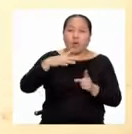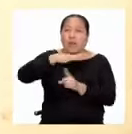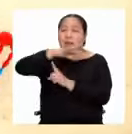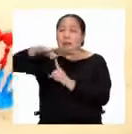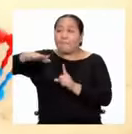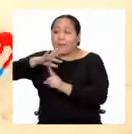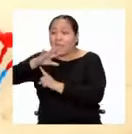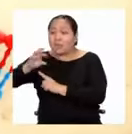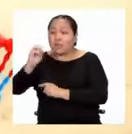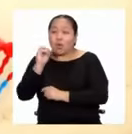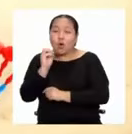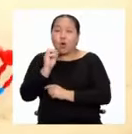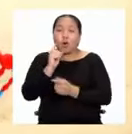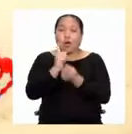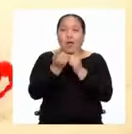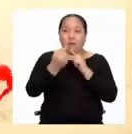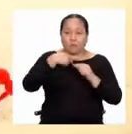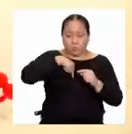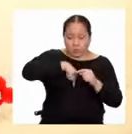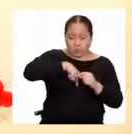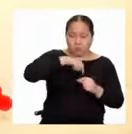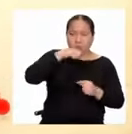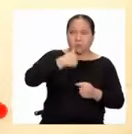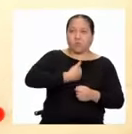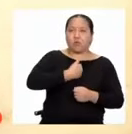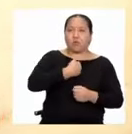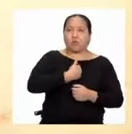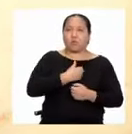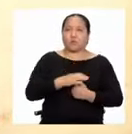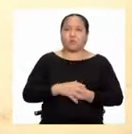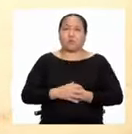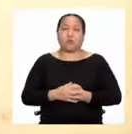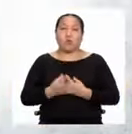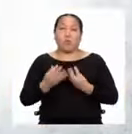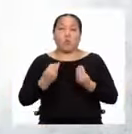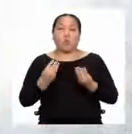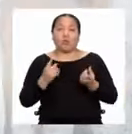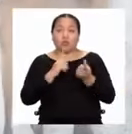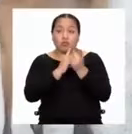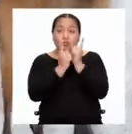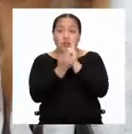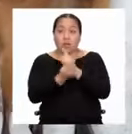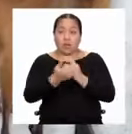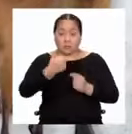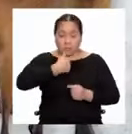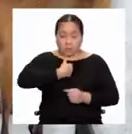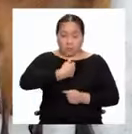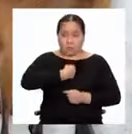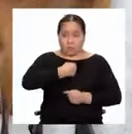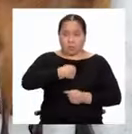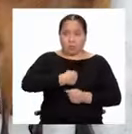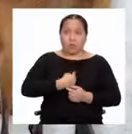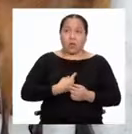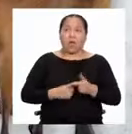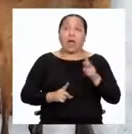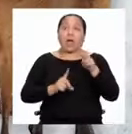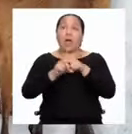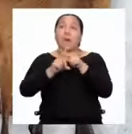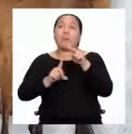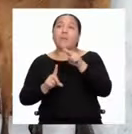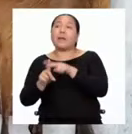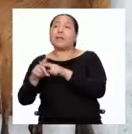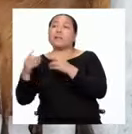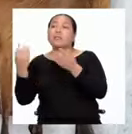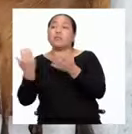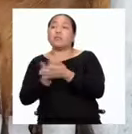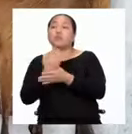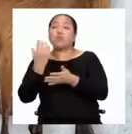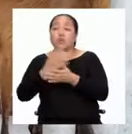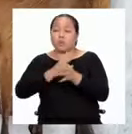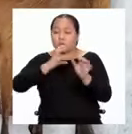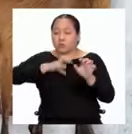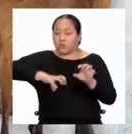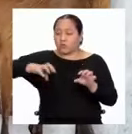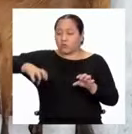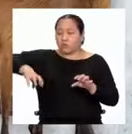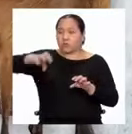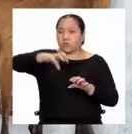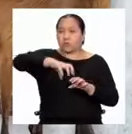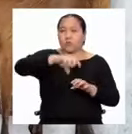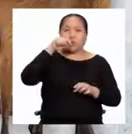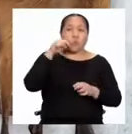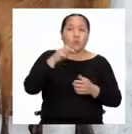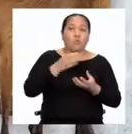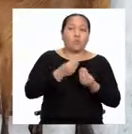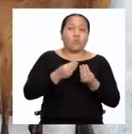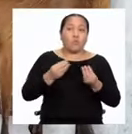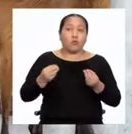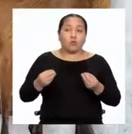los cambios genéticos. Con suficientes cambios genéticos, surgen nuevas especies y una gran parte de ellas es